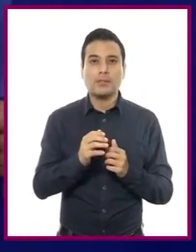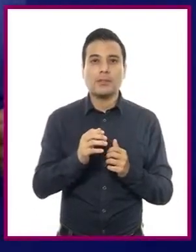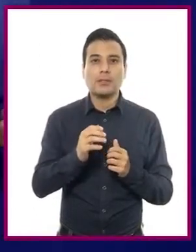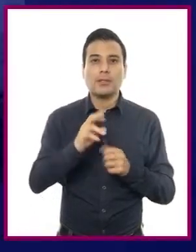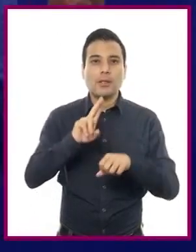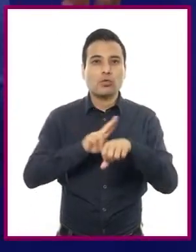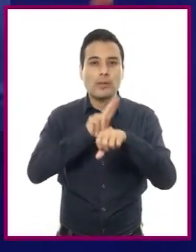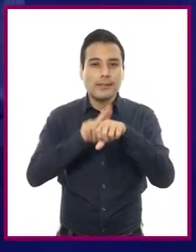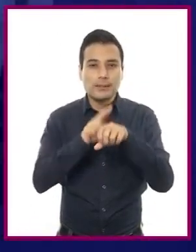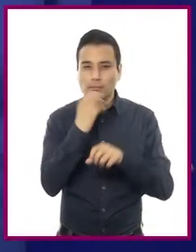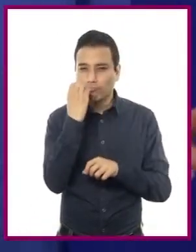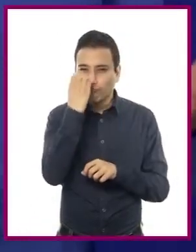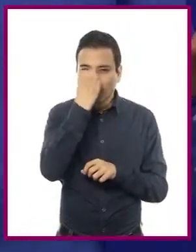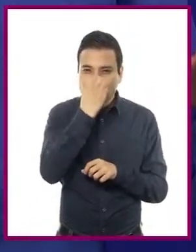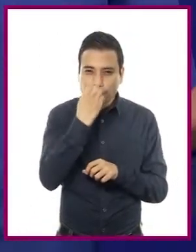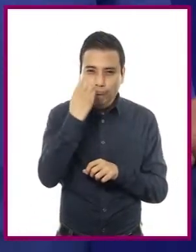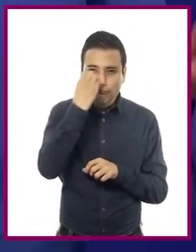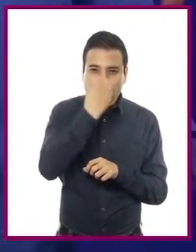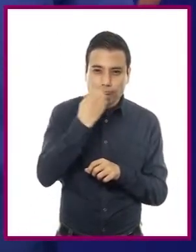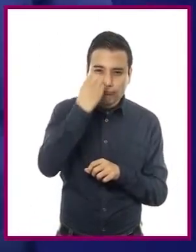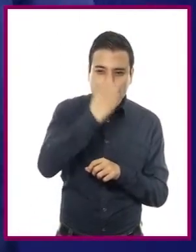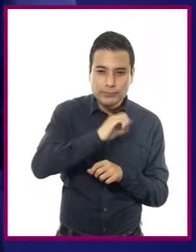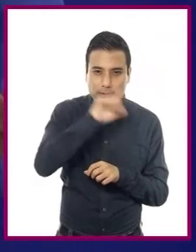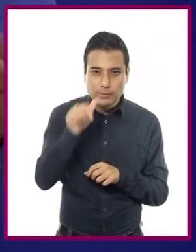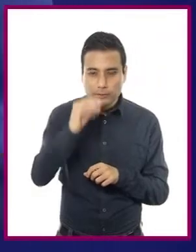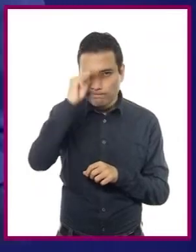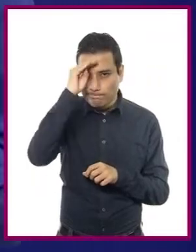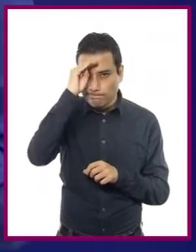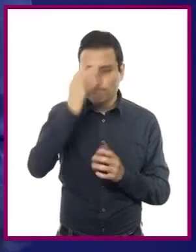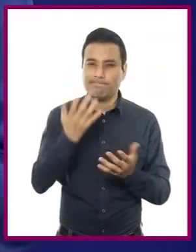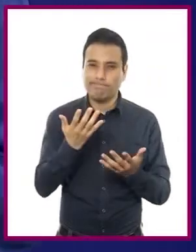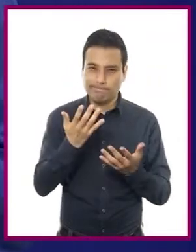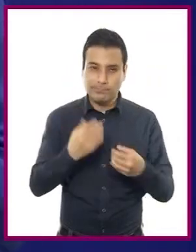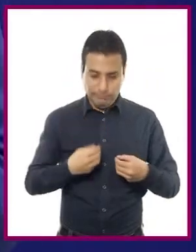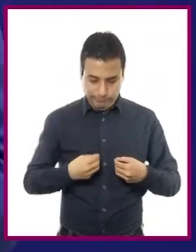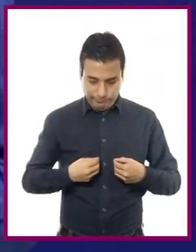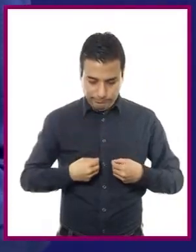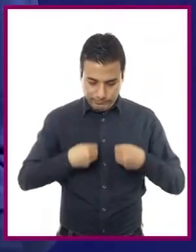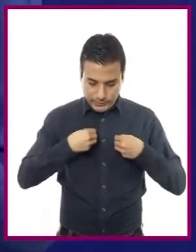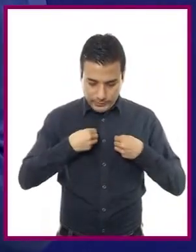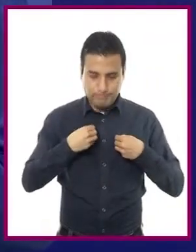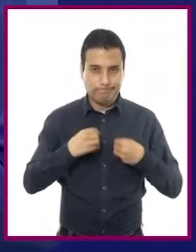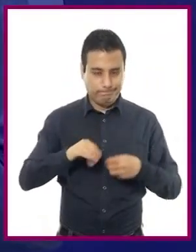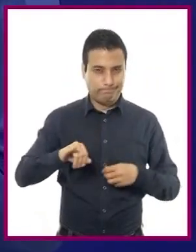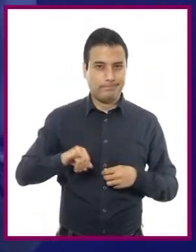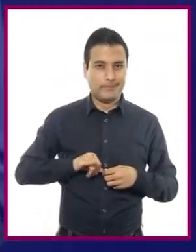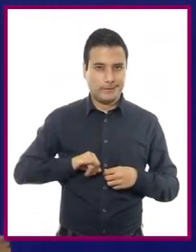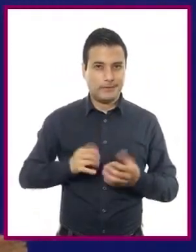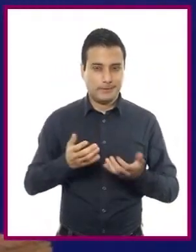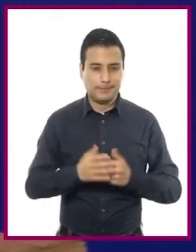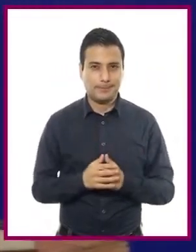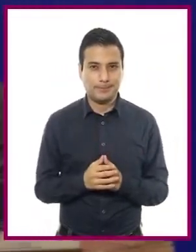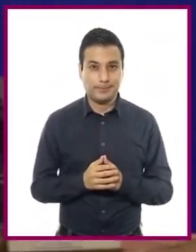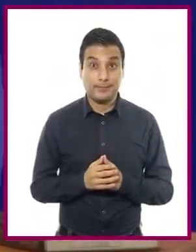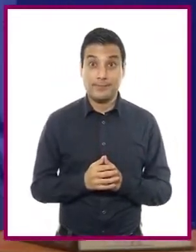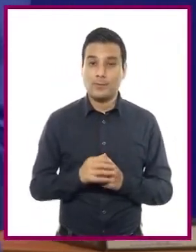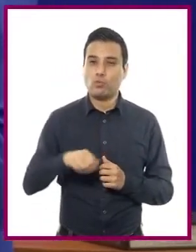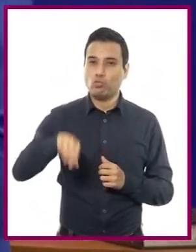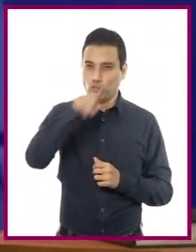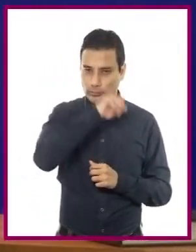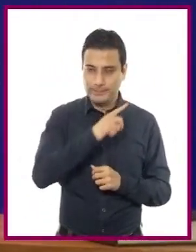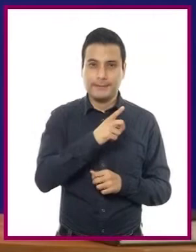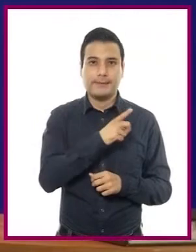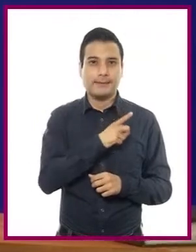que desata reflexiones acerca de la existencia humana. No olviden que es importante conocer